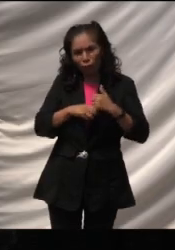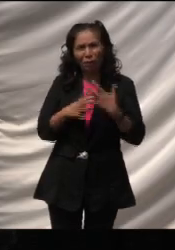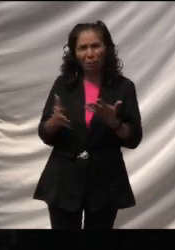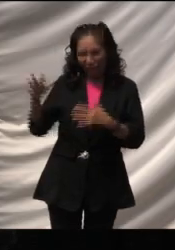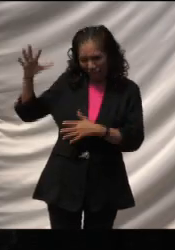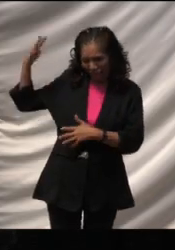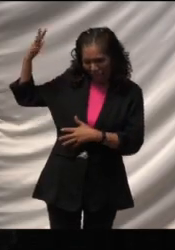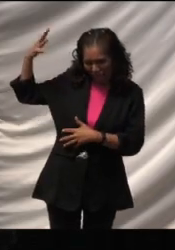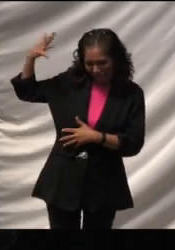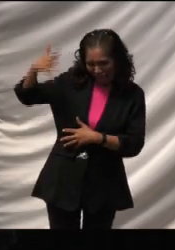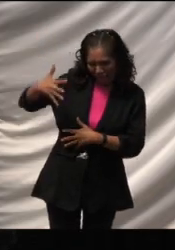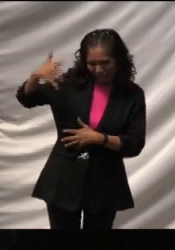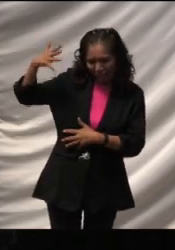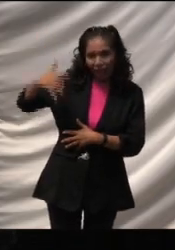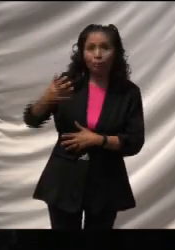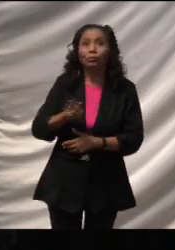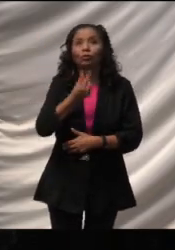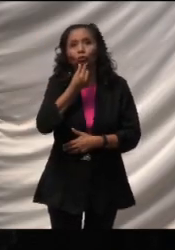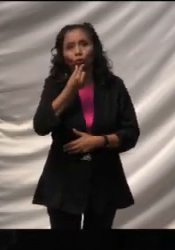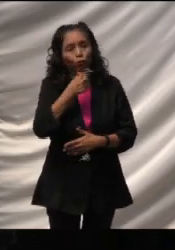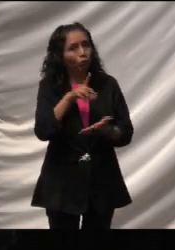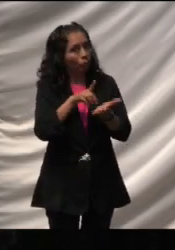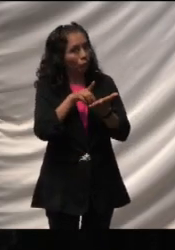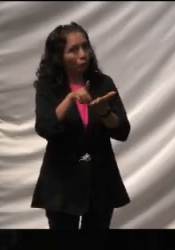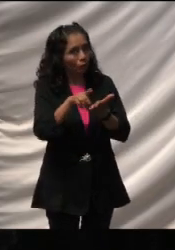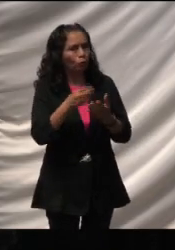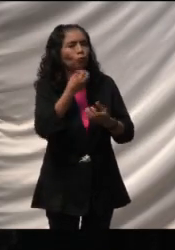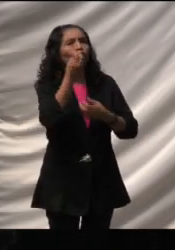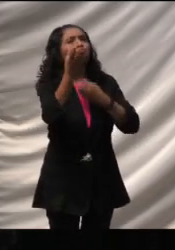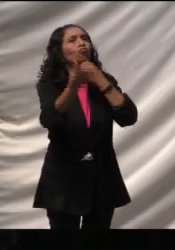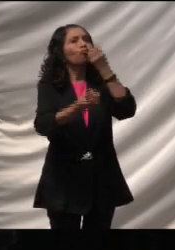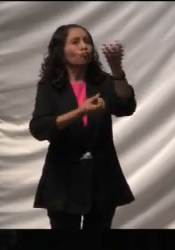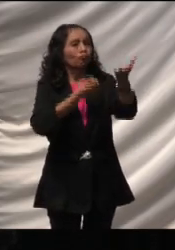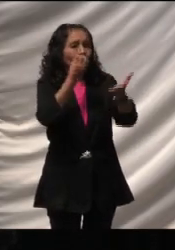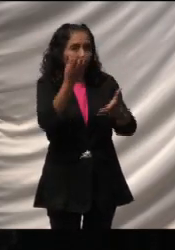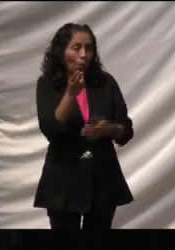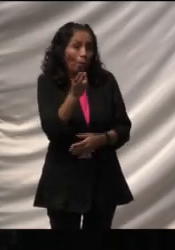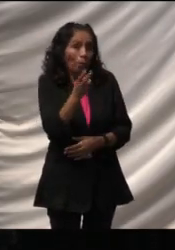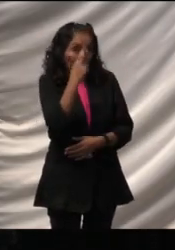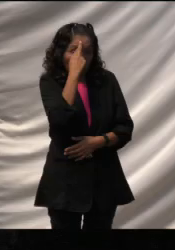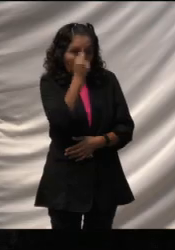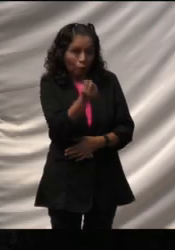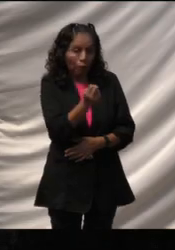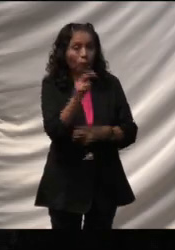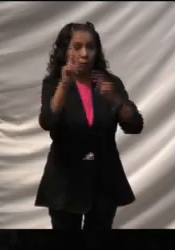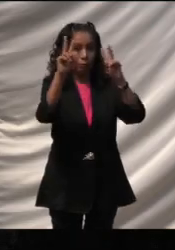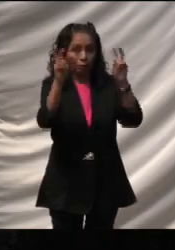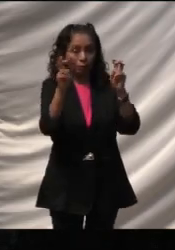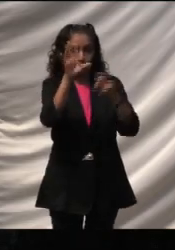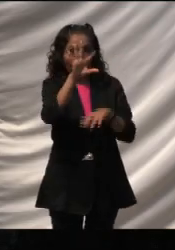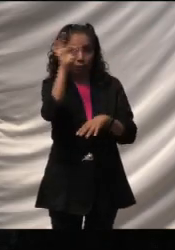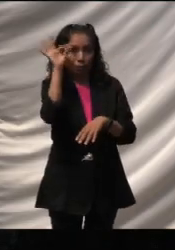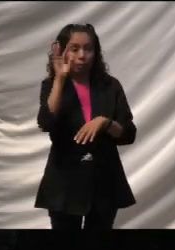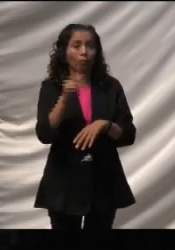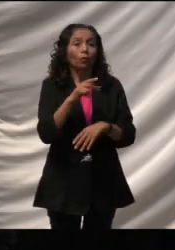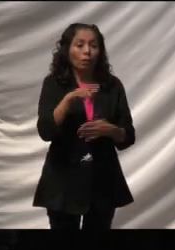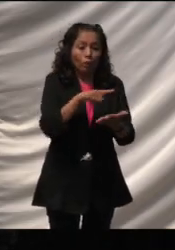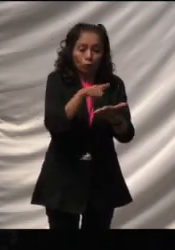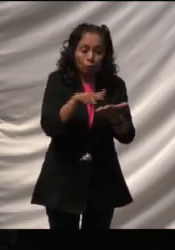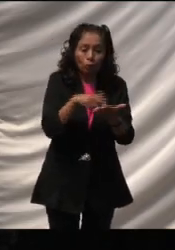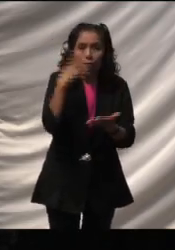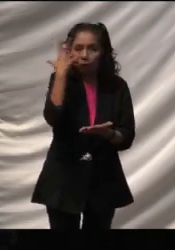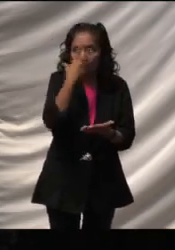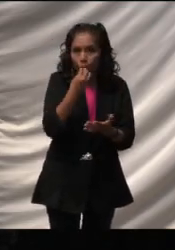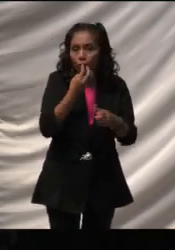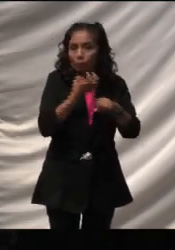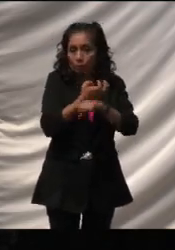calentamiento global. Los niños tenemos derecho a expresarnos. Por esa razón elegí este tema, pues quiero que los lugares más hermosos